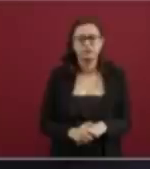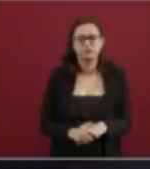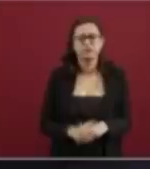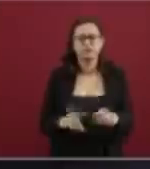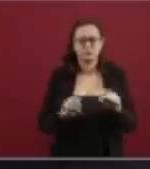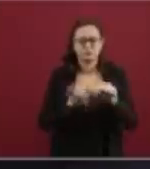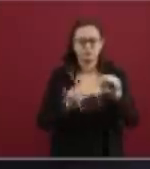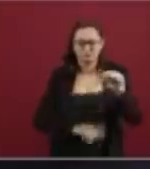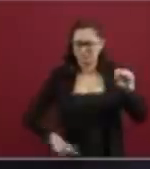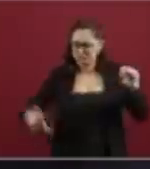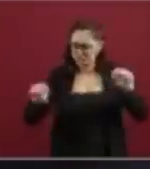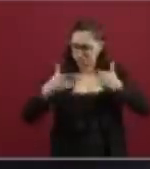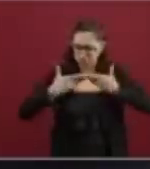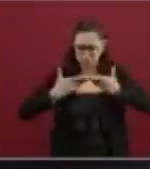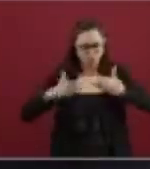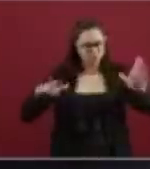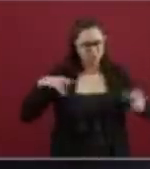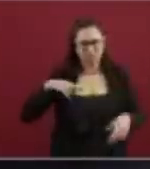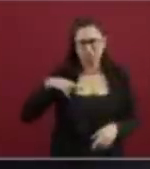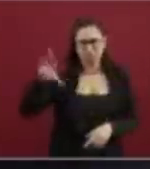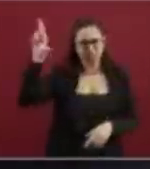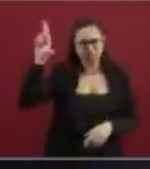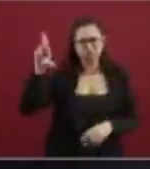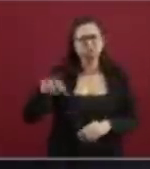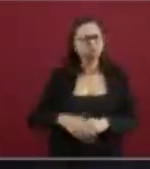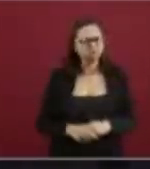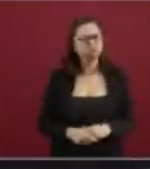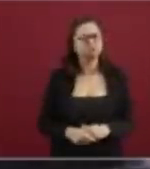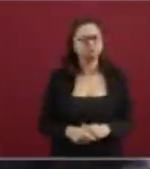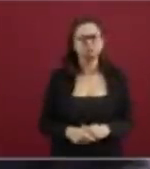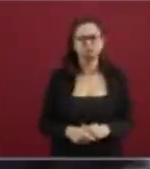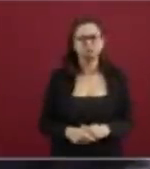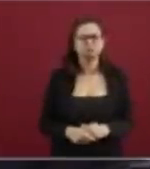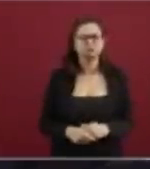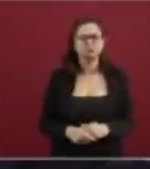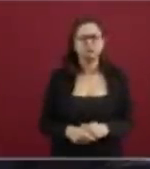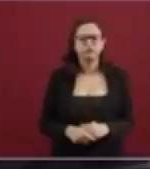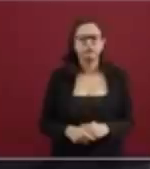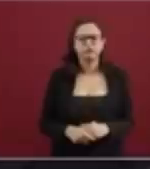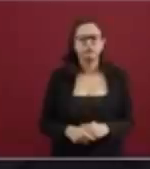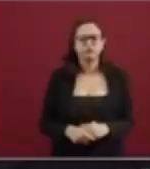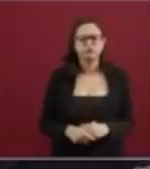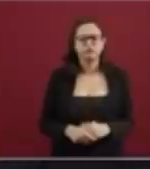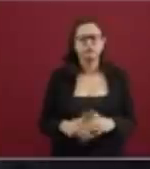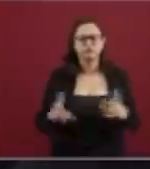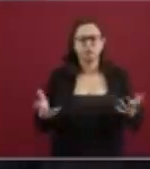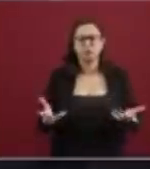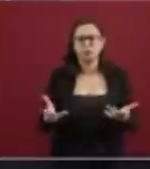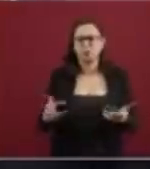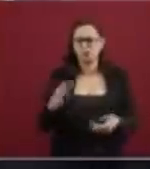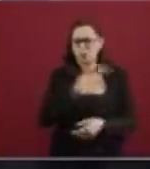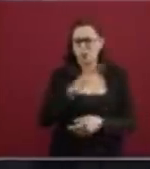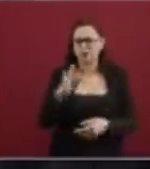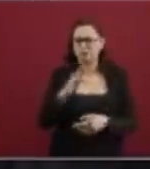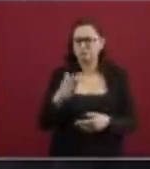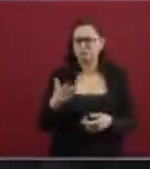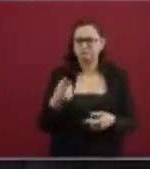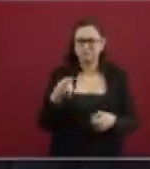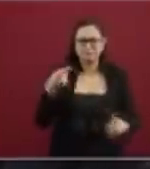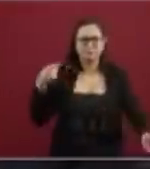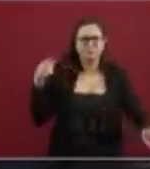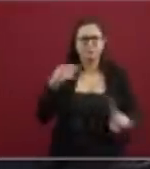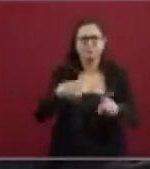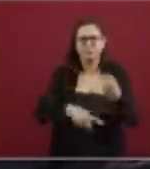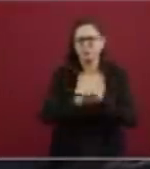tiene las puertas abiertas para que se busque una vía pacífica en la solución